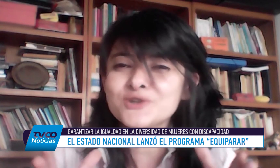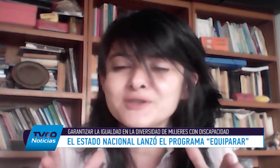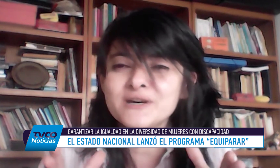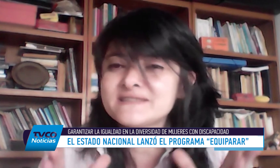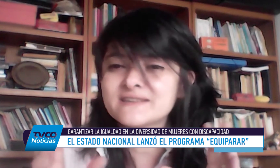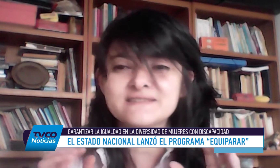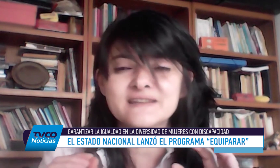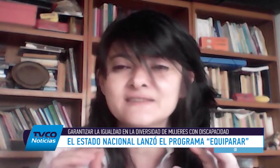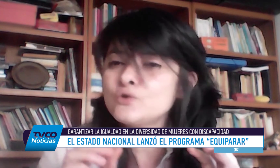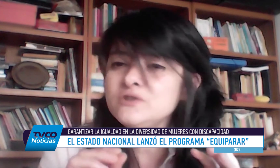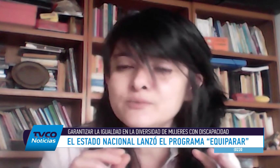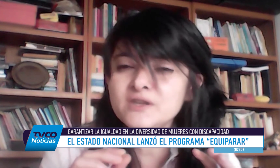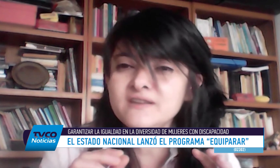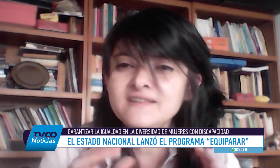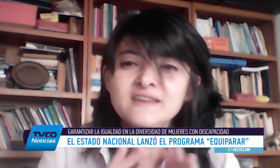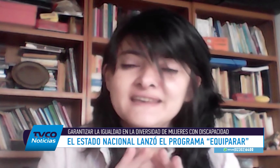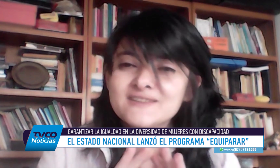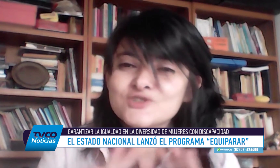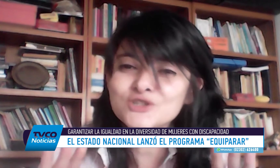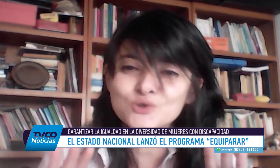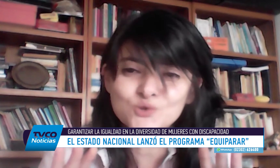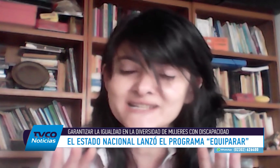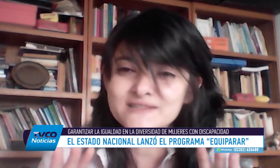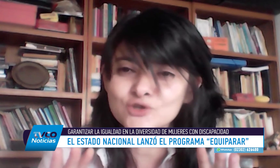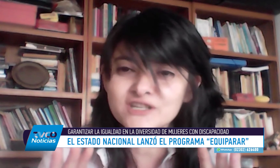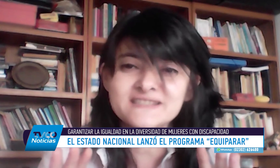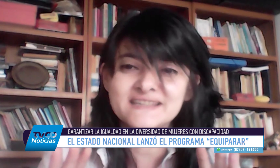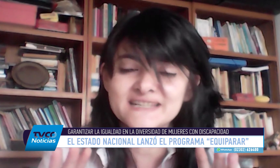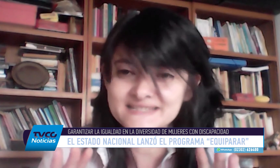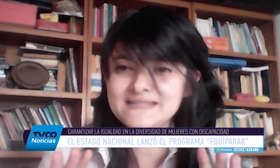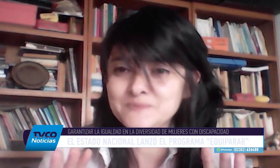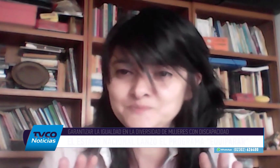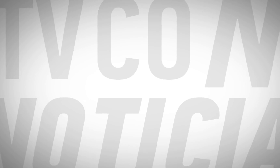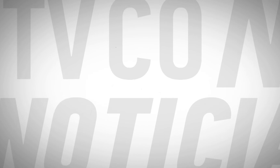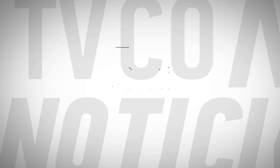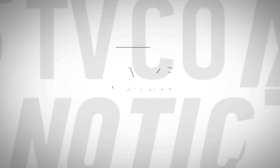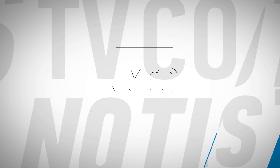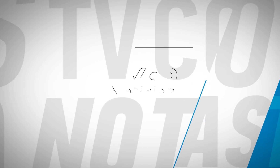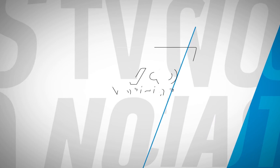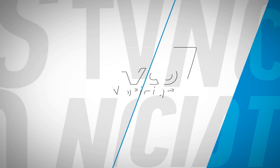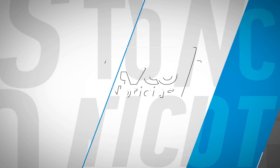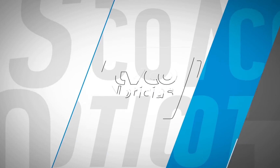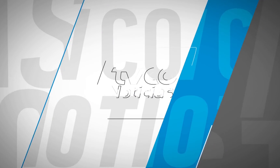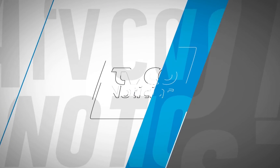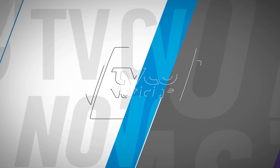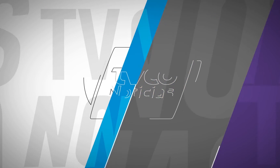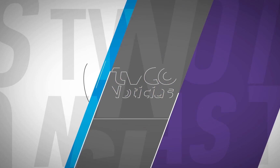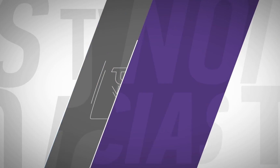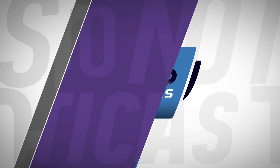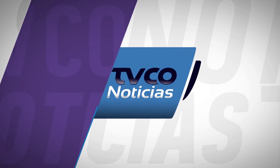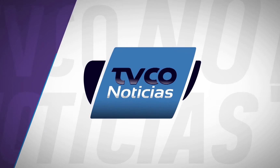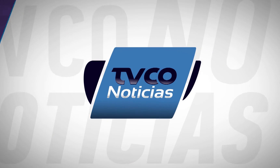hay cuestiones de base que si el Estado no interviene, son estructurales, históricas y quedan así. Thank you.